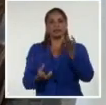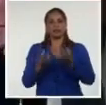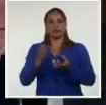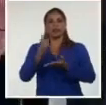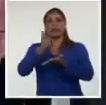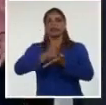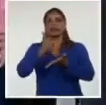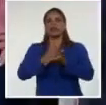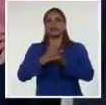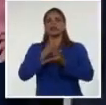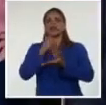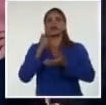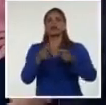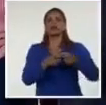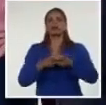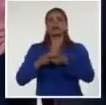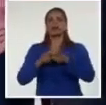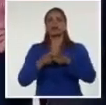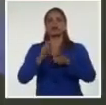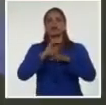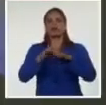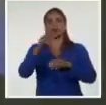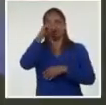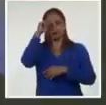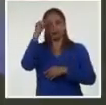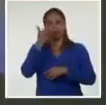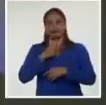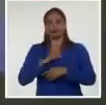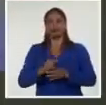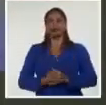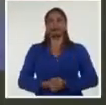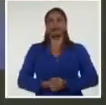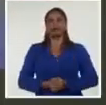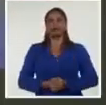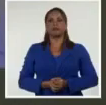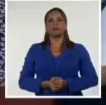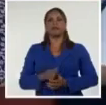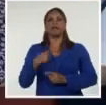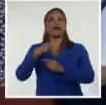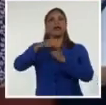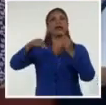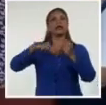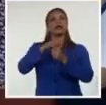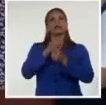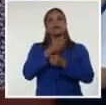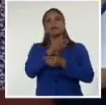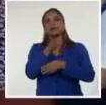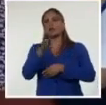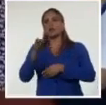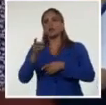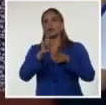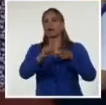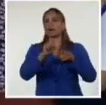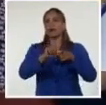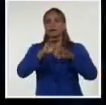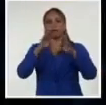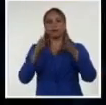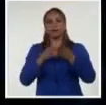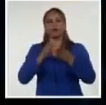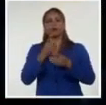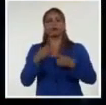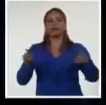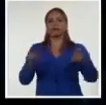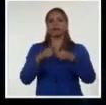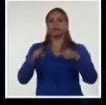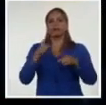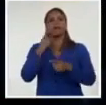Asociación Hermanos Saiz. La 14 edición de la Cruzada en las Montañas, giras por los barrios y festivales de música alternativa forman parte del